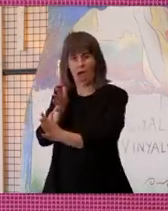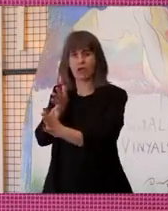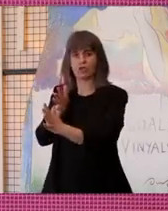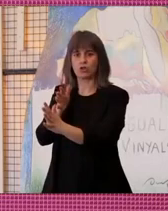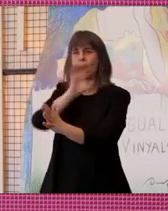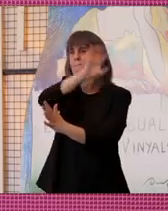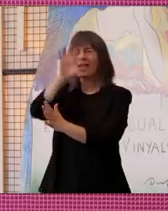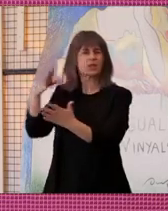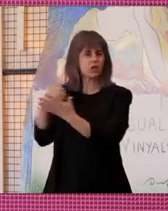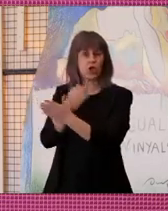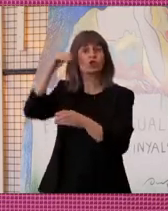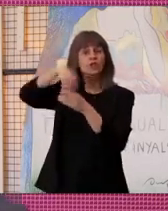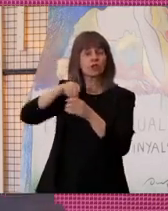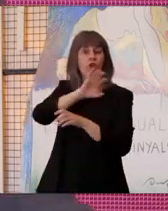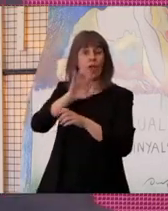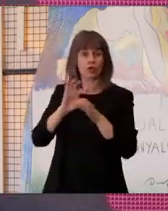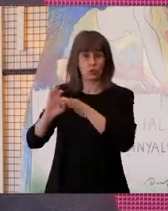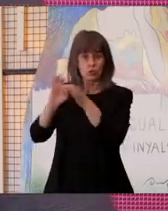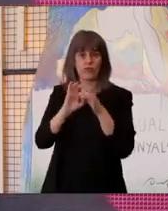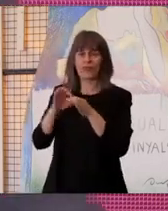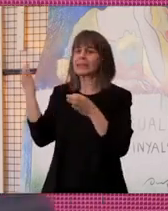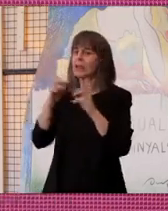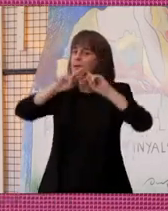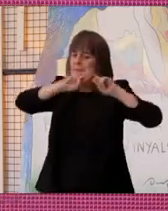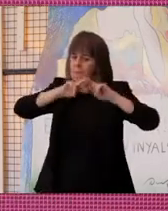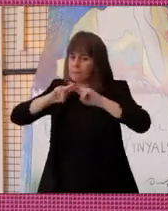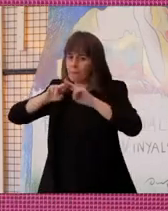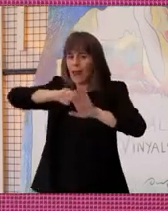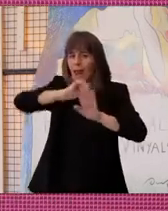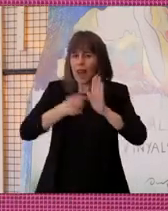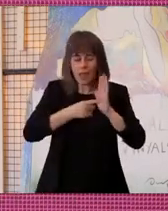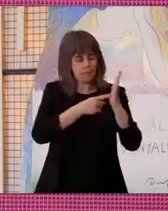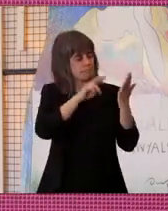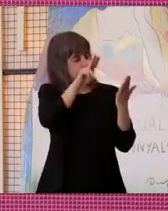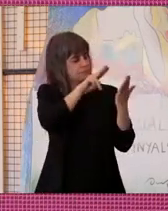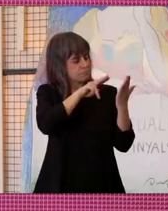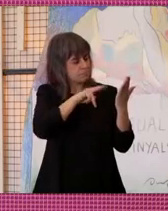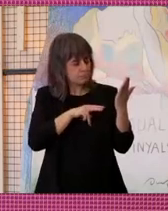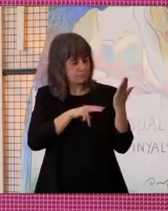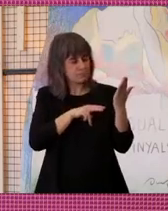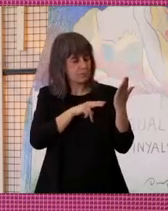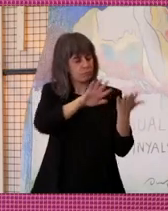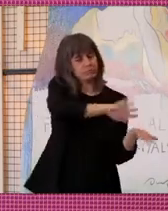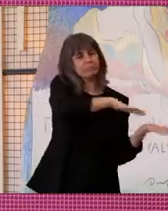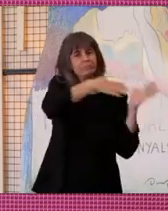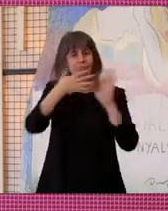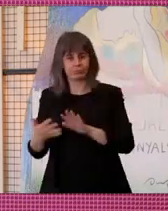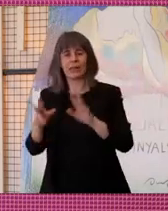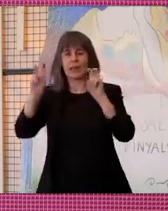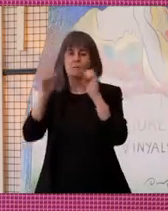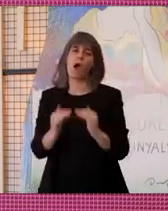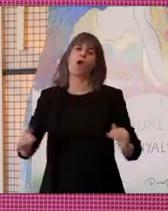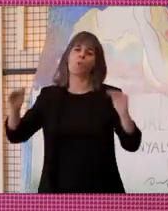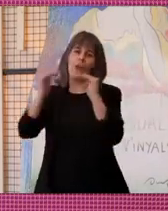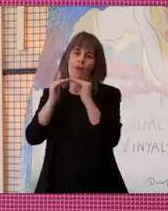revisaran y pusieran sus legislaciones y su realidad de acuerdo con ese principio de igualdad